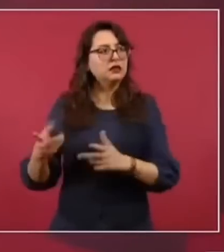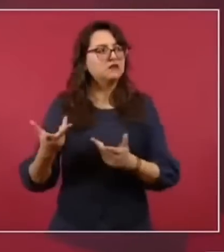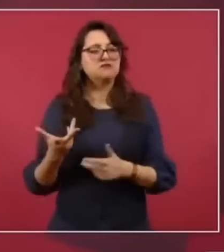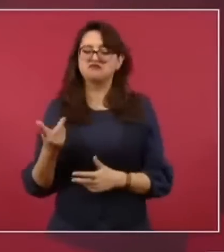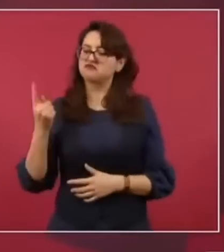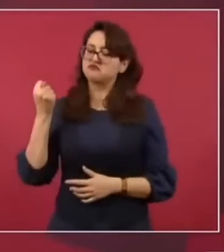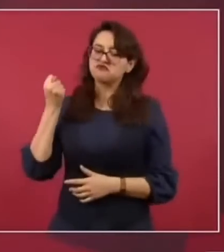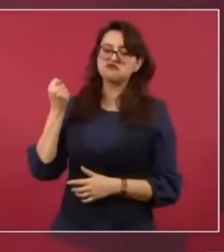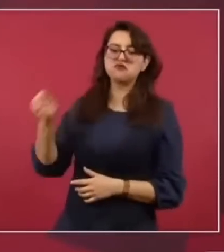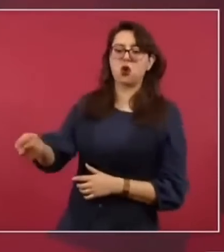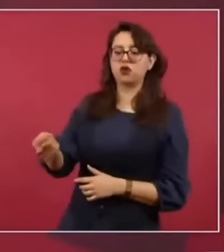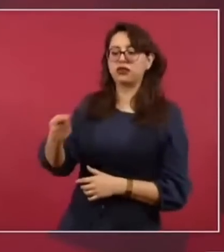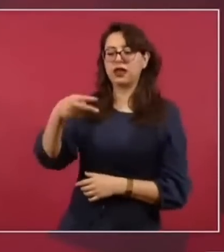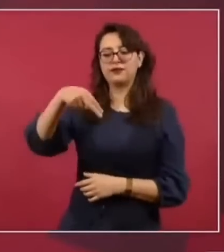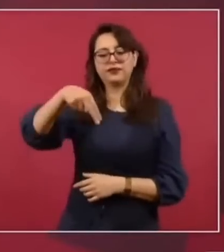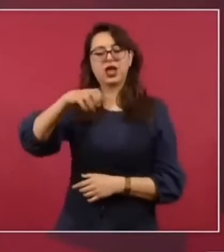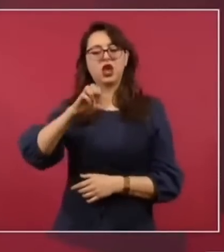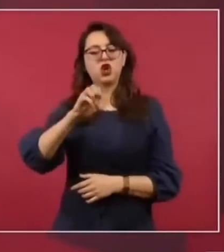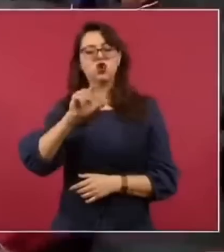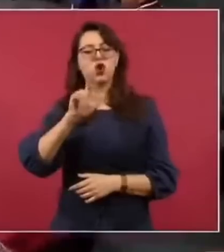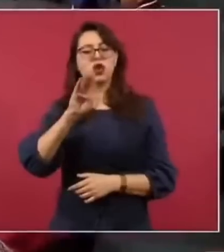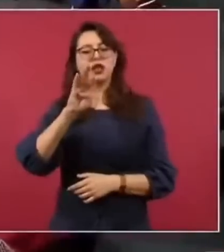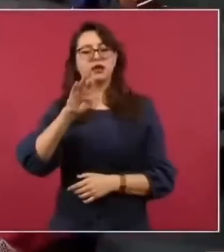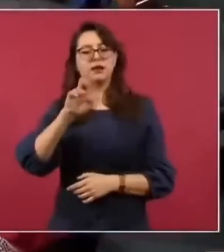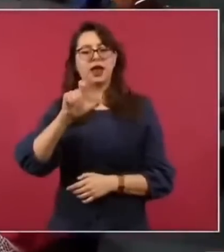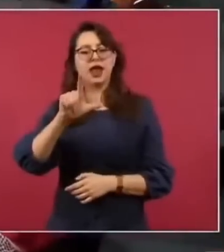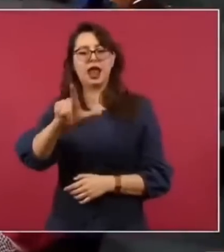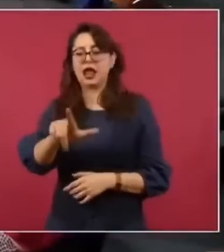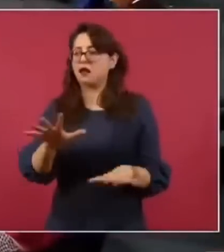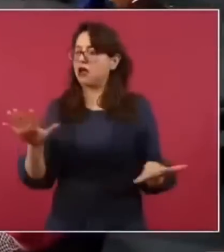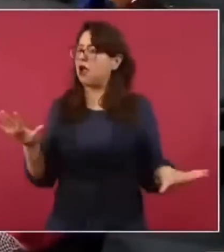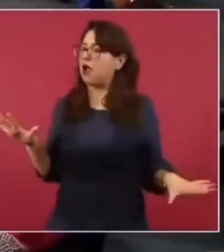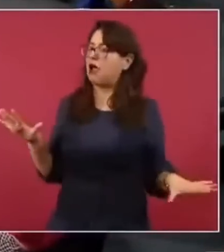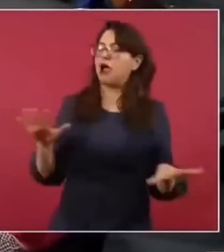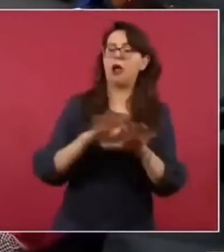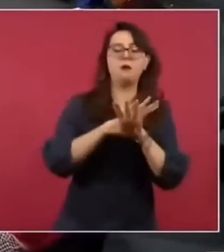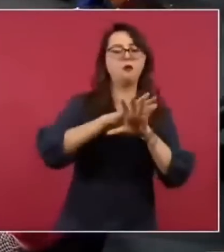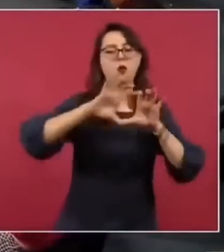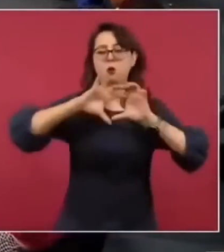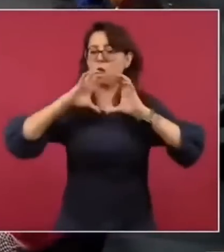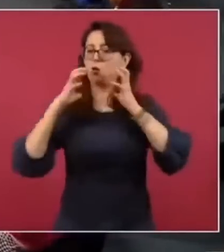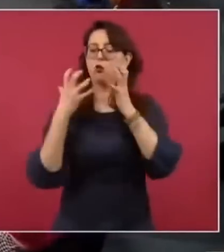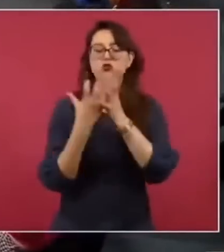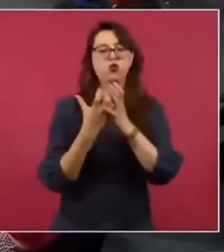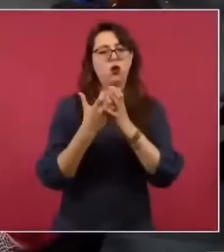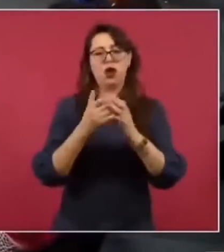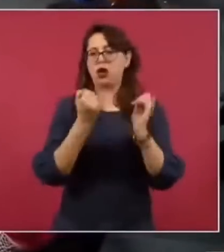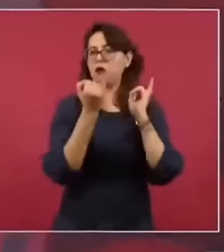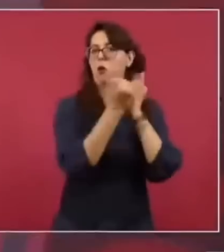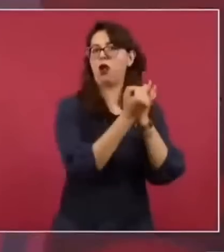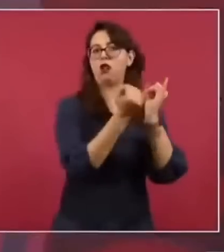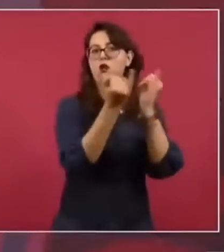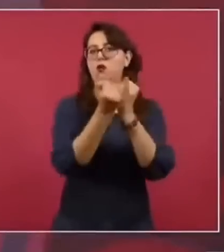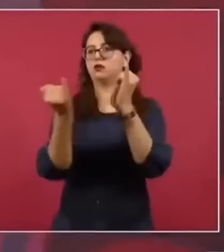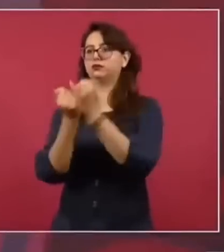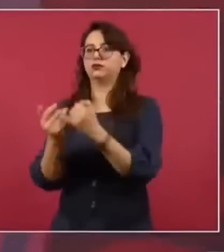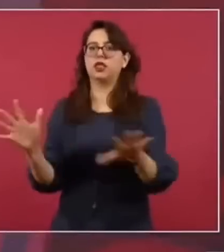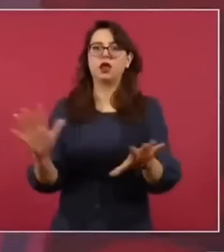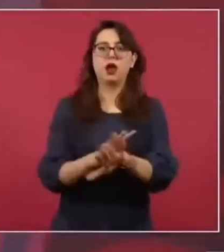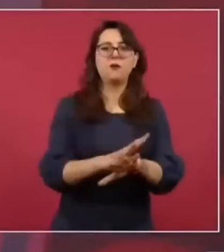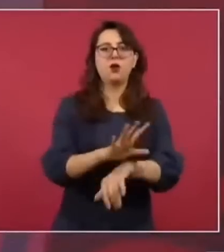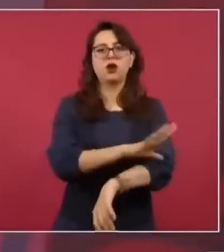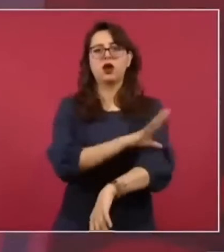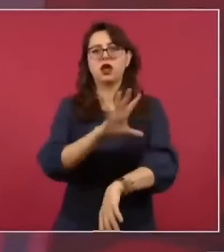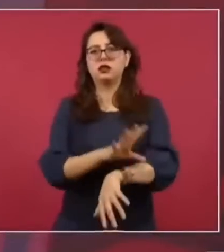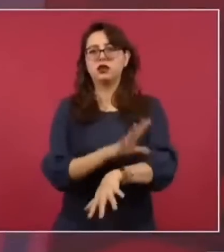lados. La llamada reforma energética, la llamada reforma fiscal, la llamada reforma educativa,